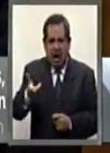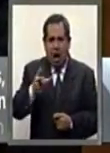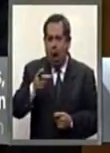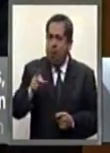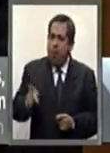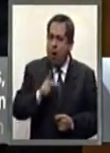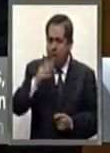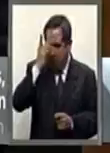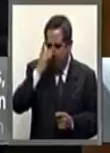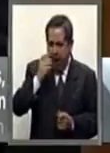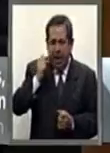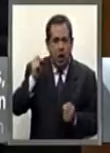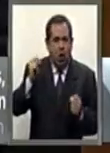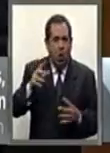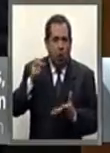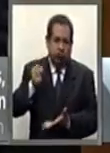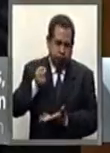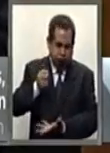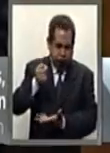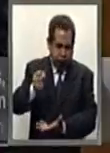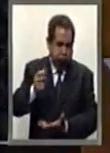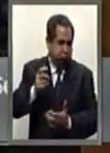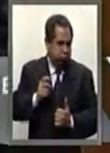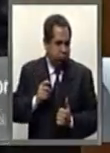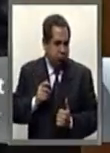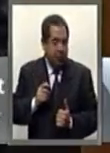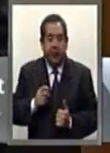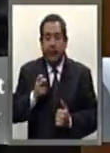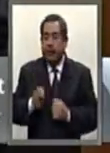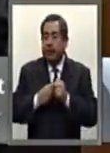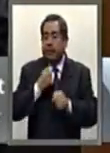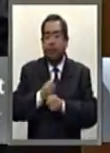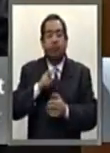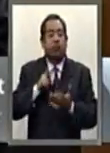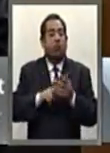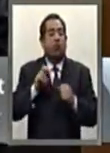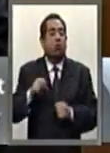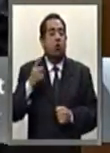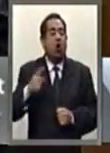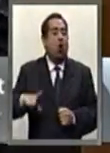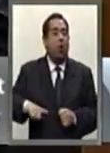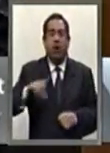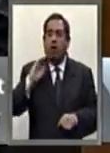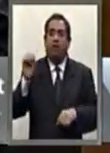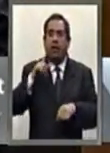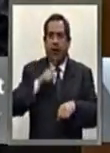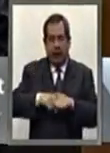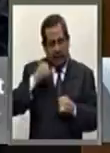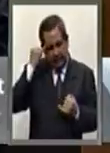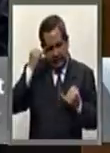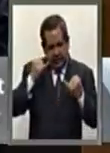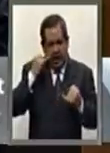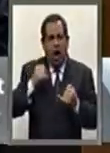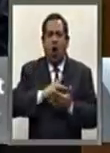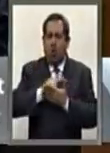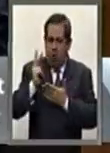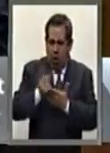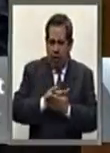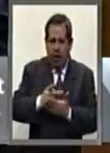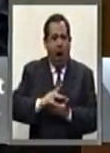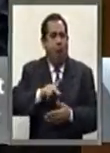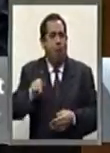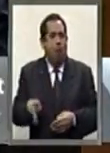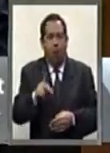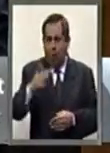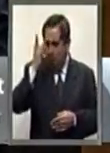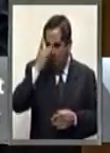Pueblos Mágicos. En este tenor, en el año del 2001, el gobierno federal llevó a cabo la creación del programa de Pueblos